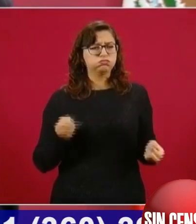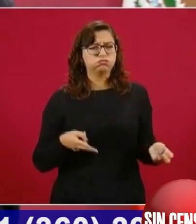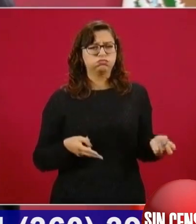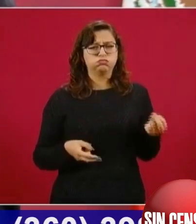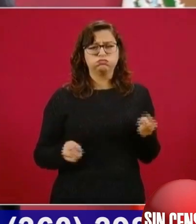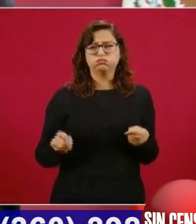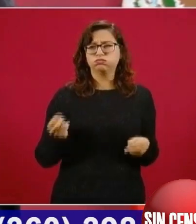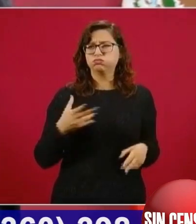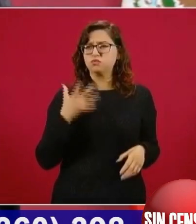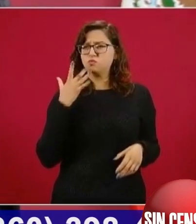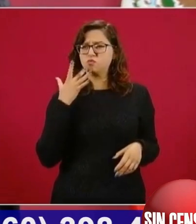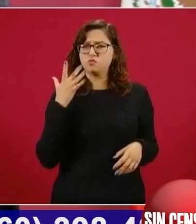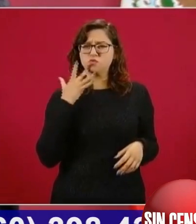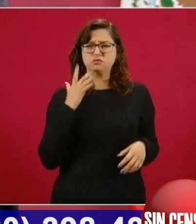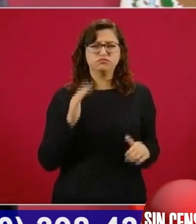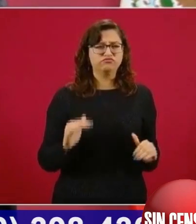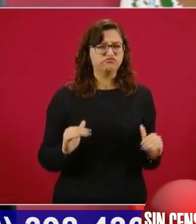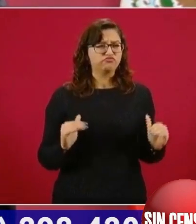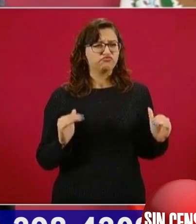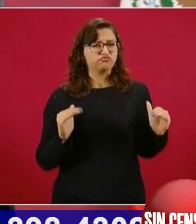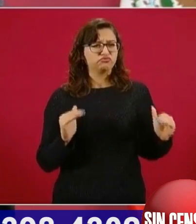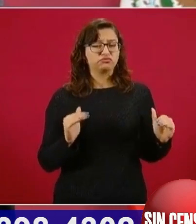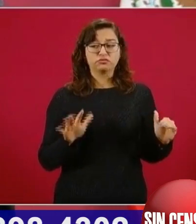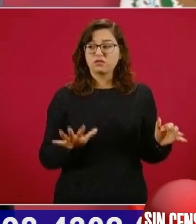millones de mexicanos en la pobreza.